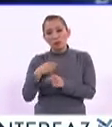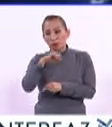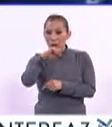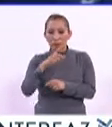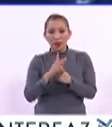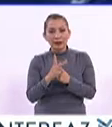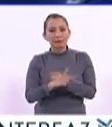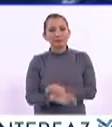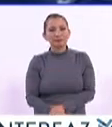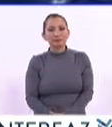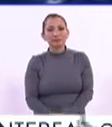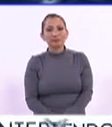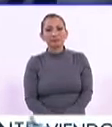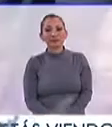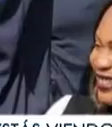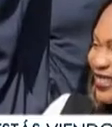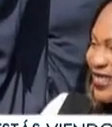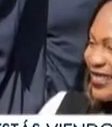nacionalistas.